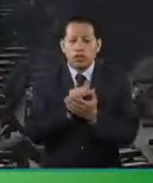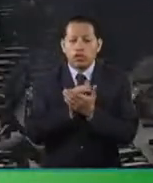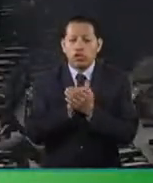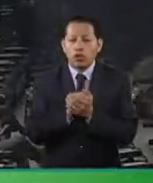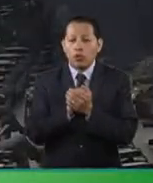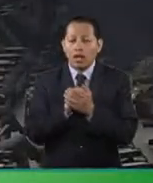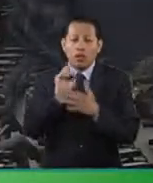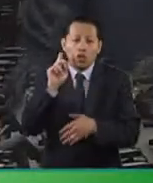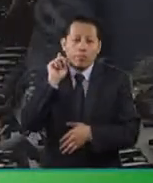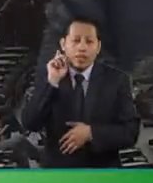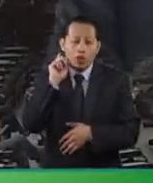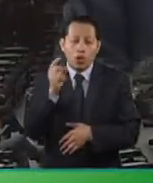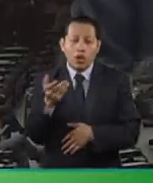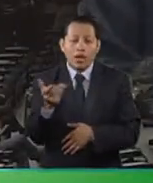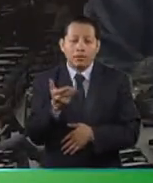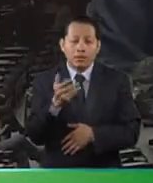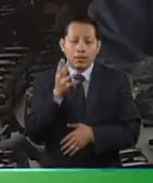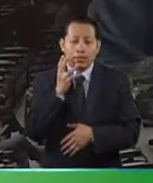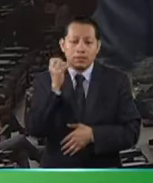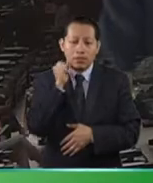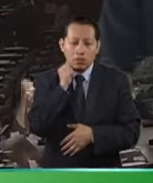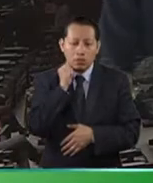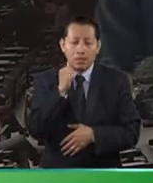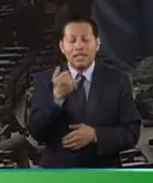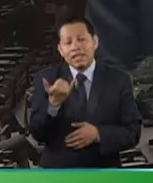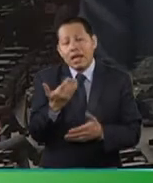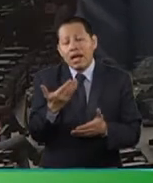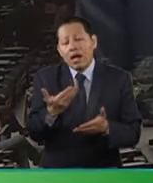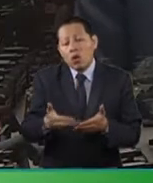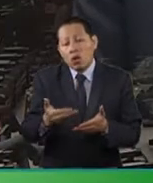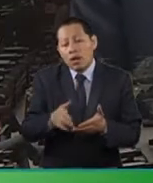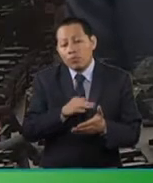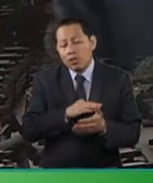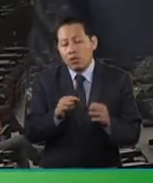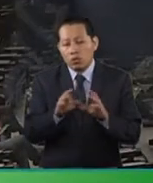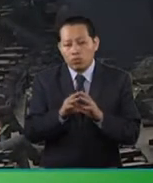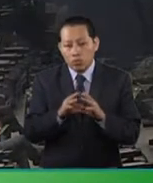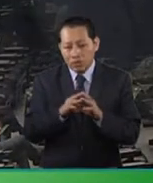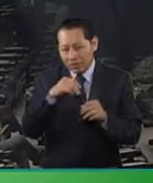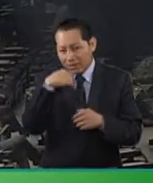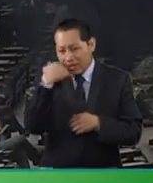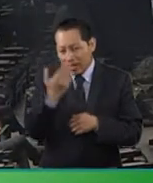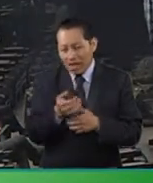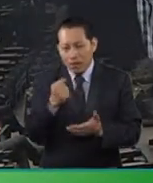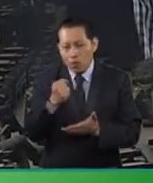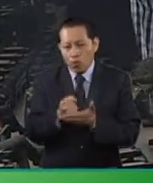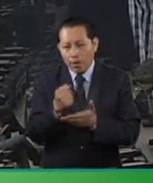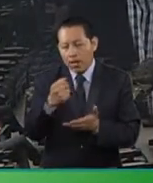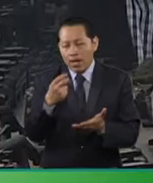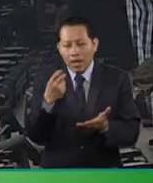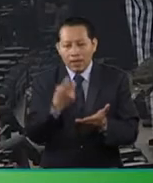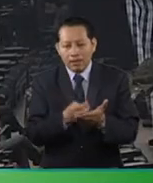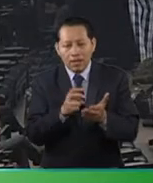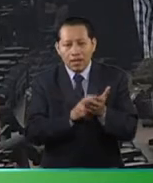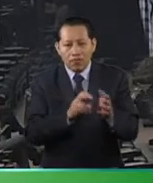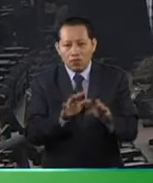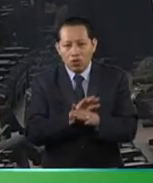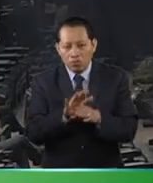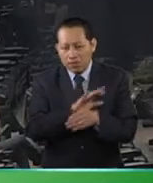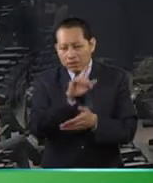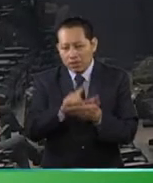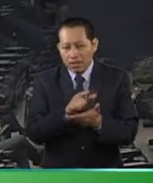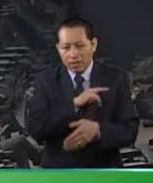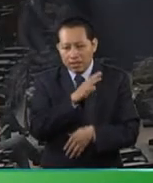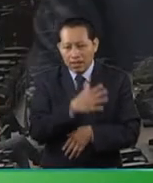domingo realizadas en la cámara de senadores y ahora la pretendida aprobación de estas reformas a la ley general de